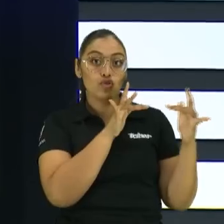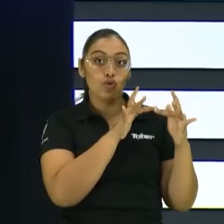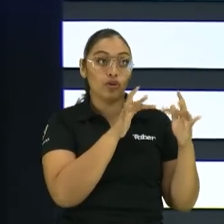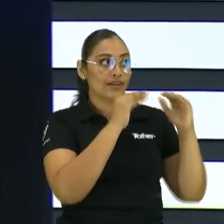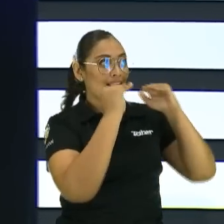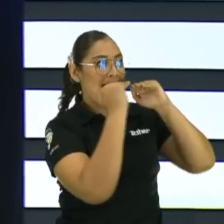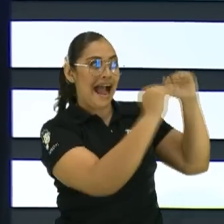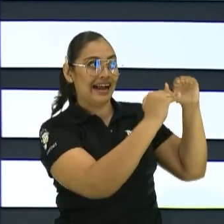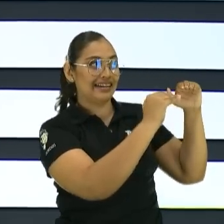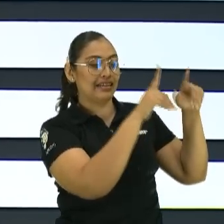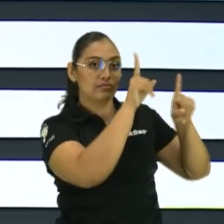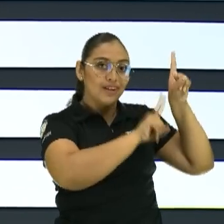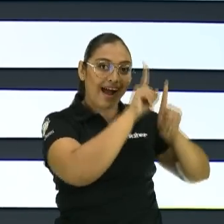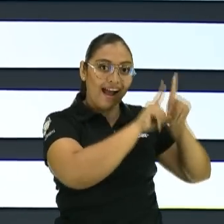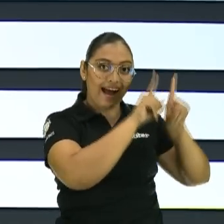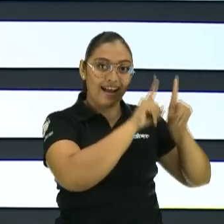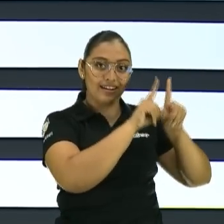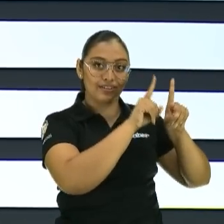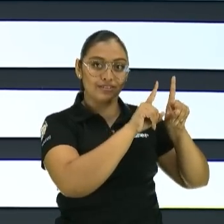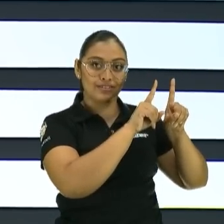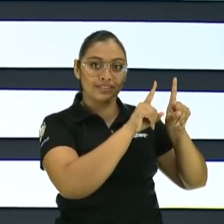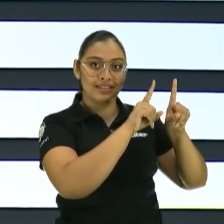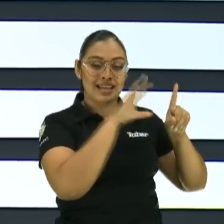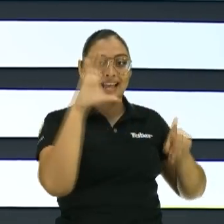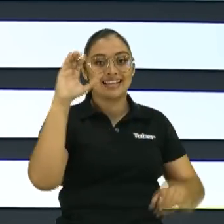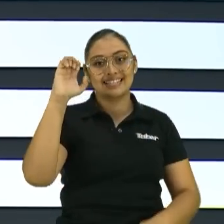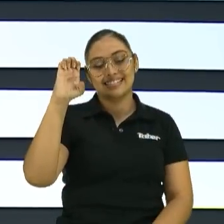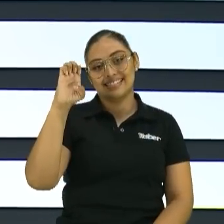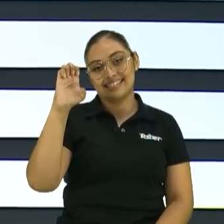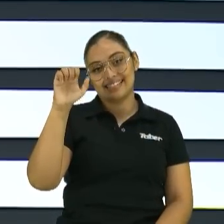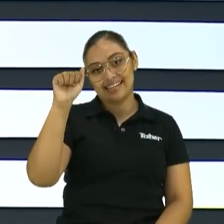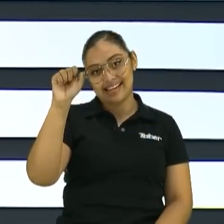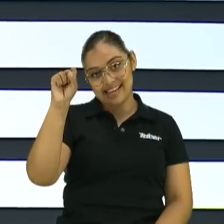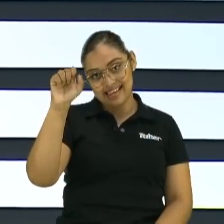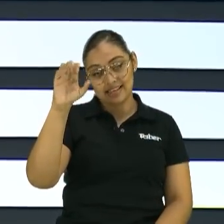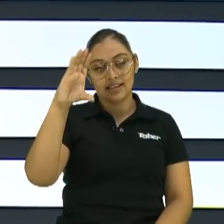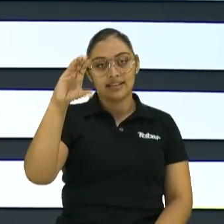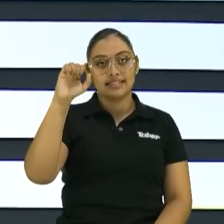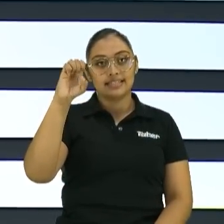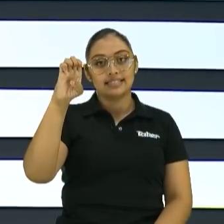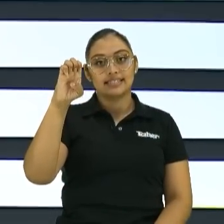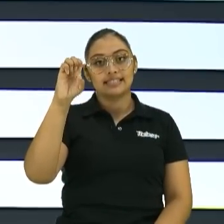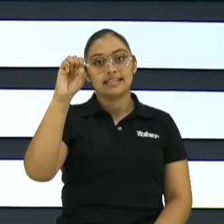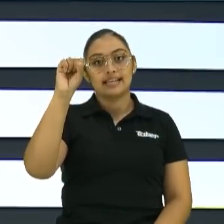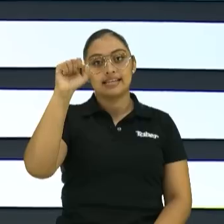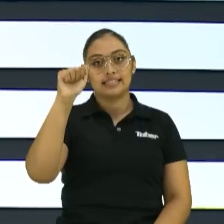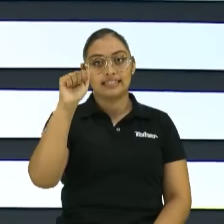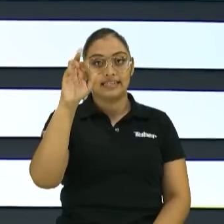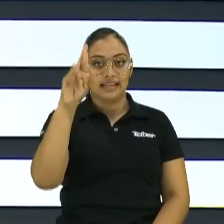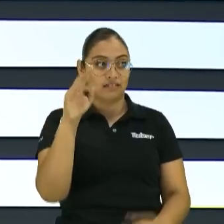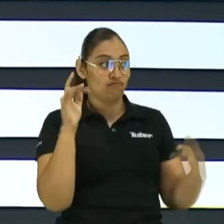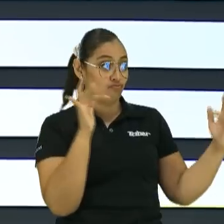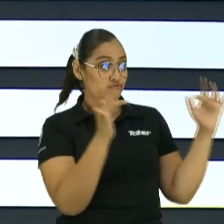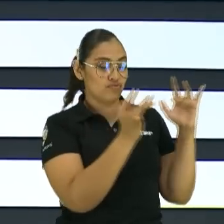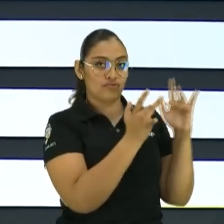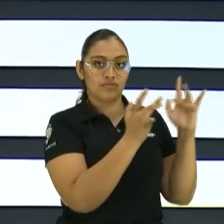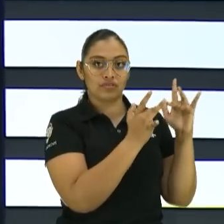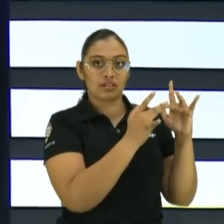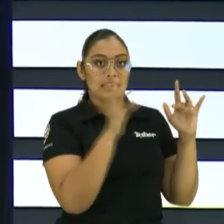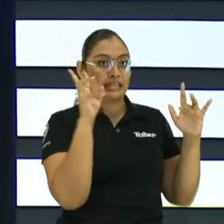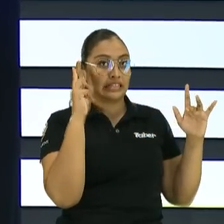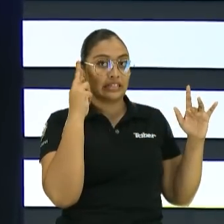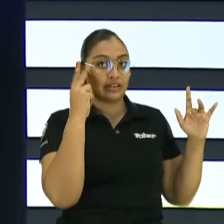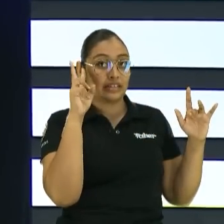para la adoración del César estaban cuadriculados como producto de exportación eran grandes en